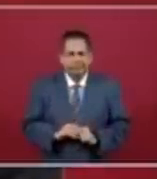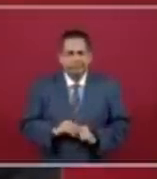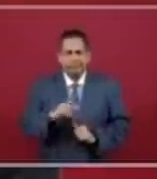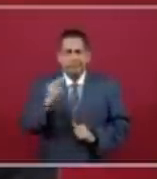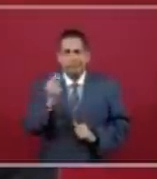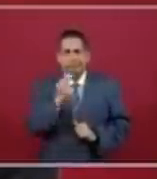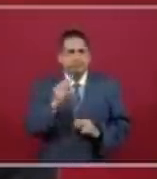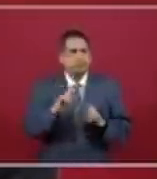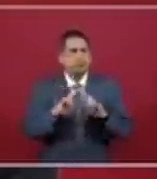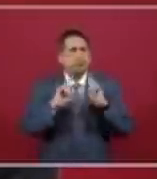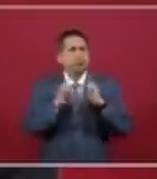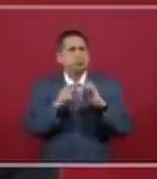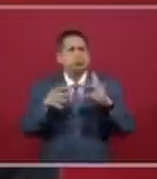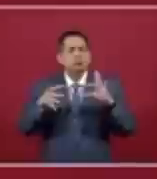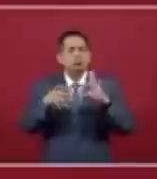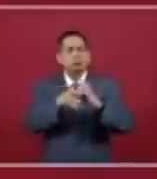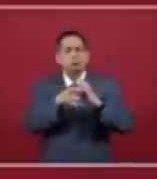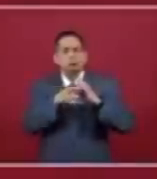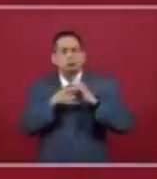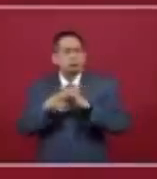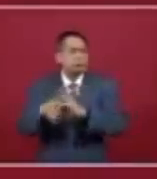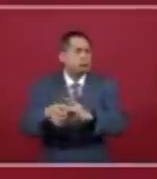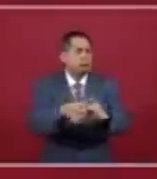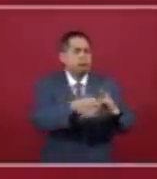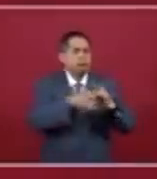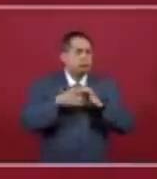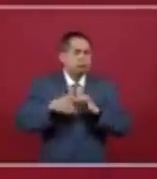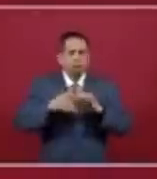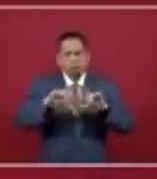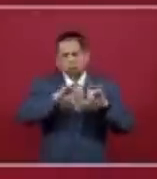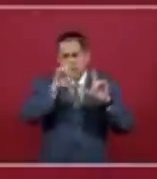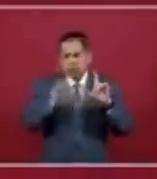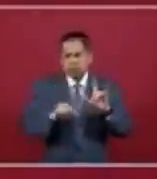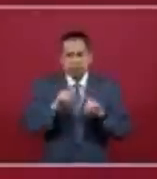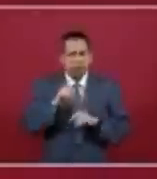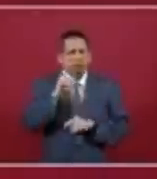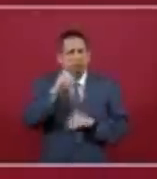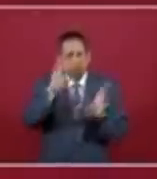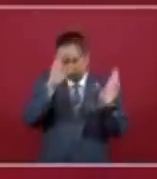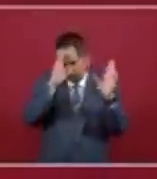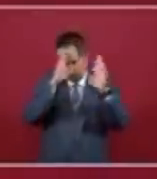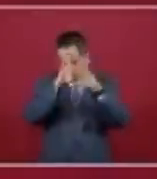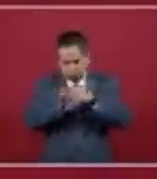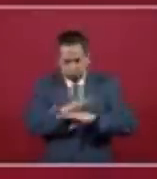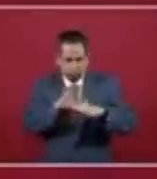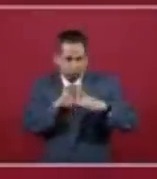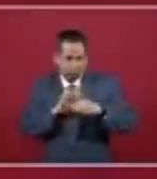Necesitamos la unidad nacional, estamos por la reconciliación.